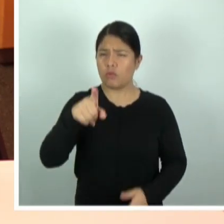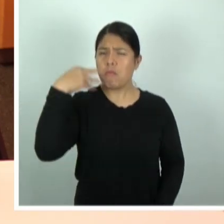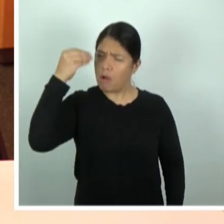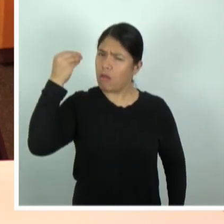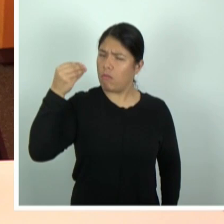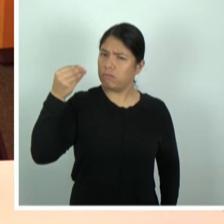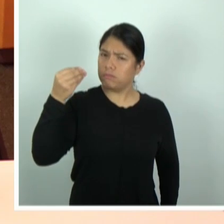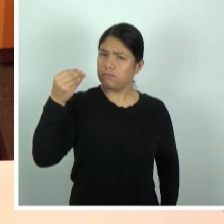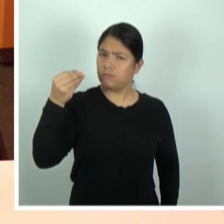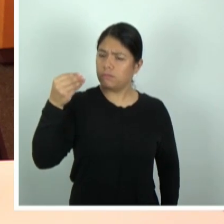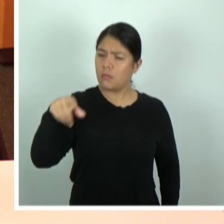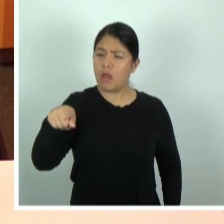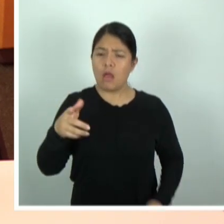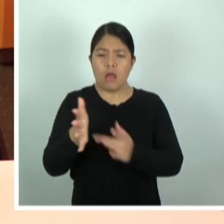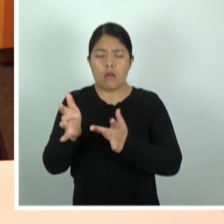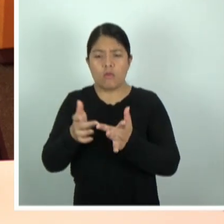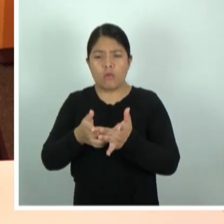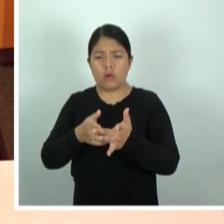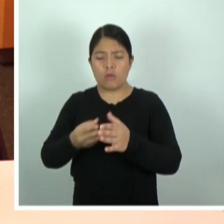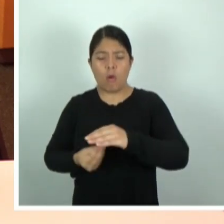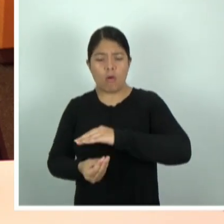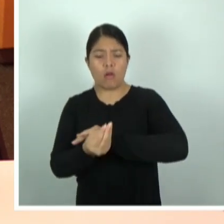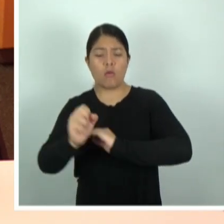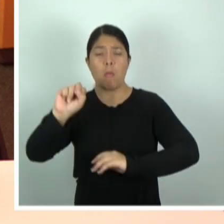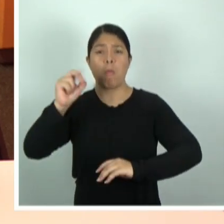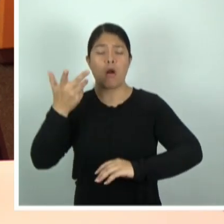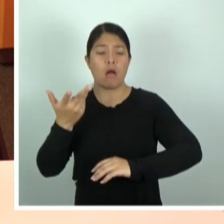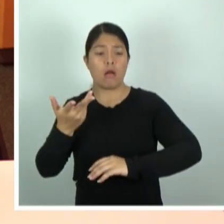Jesucristo nació para morir.